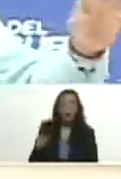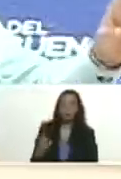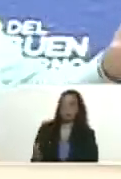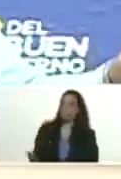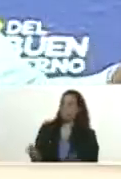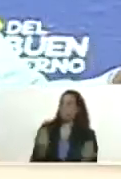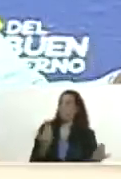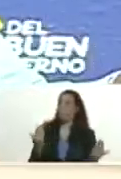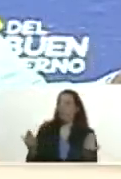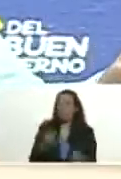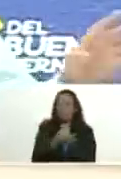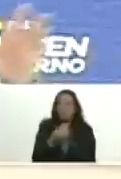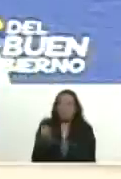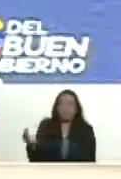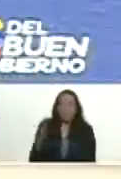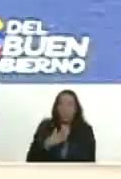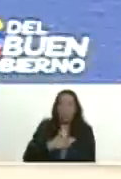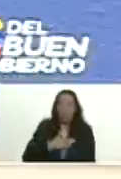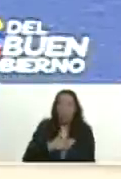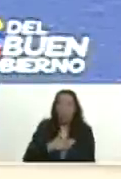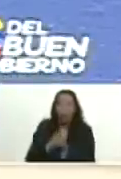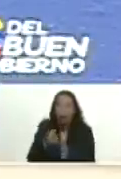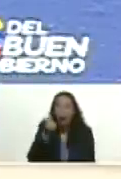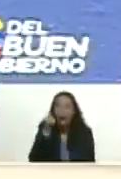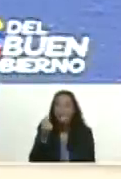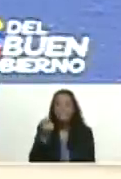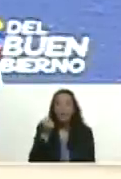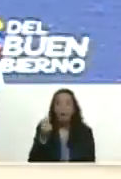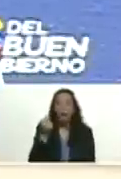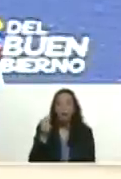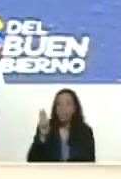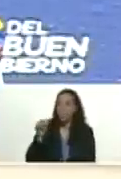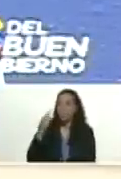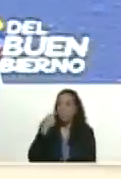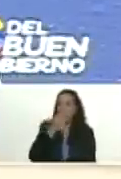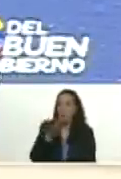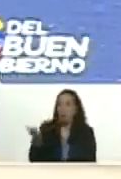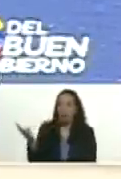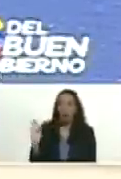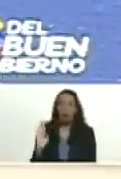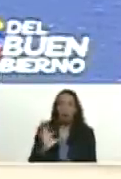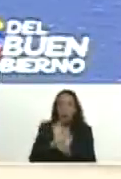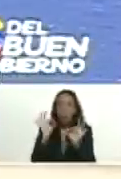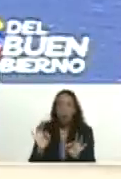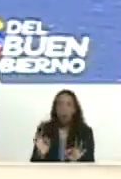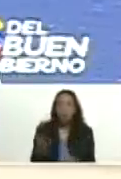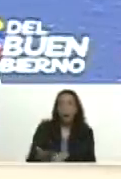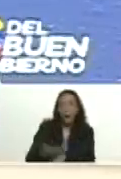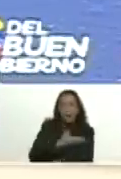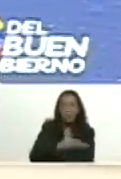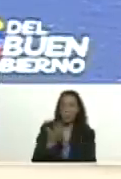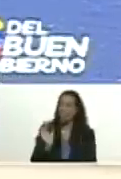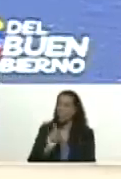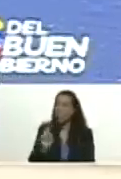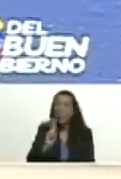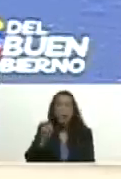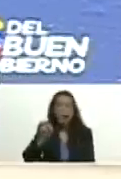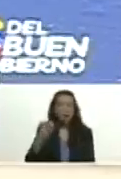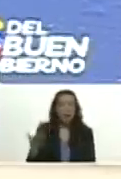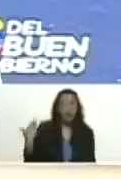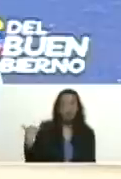jamás, de los jamases, nunca existió en Venezuela. Ha